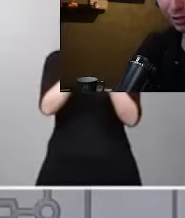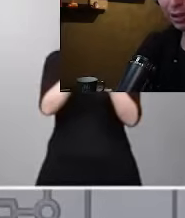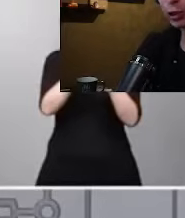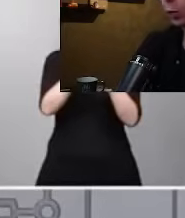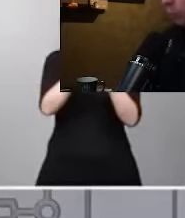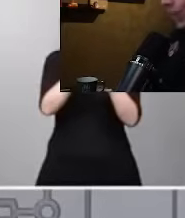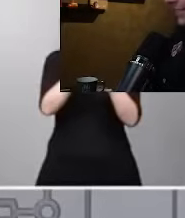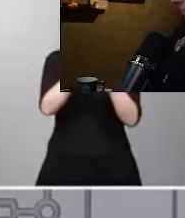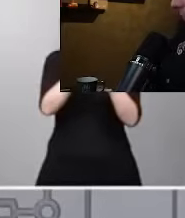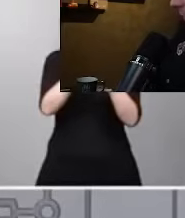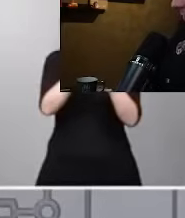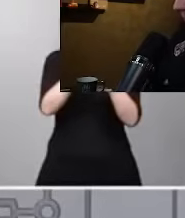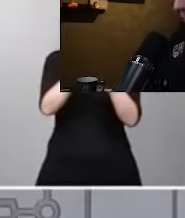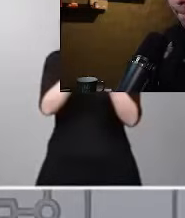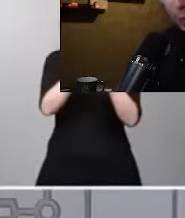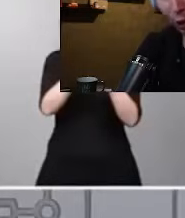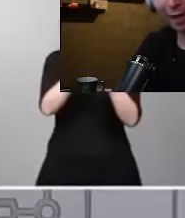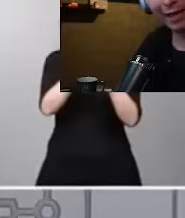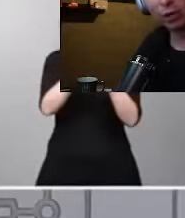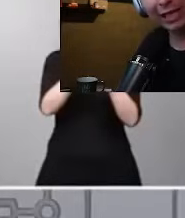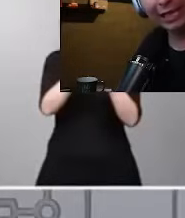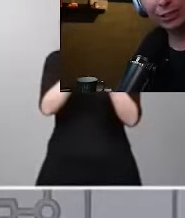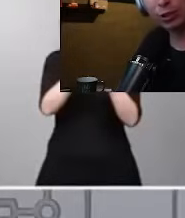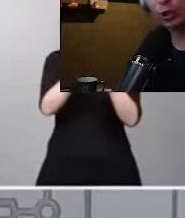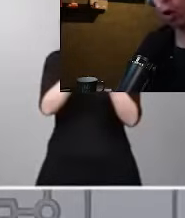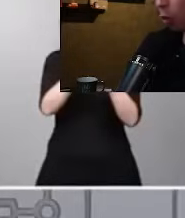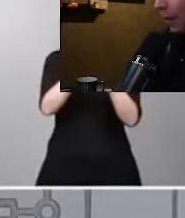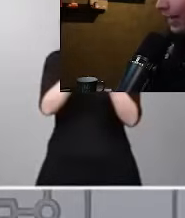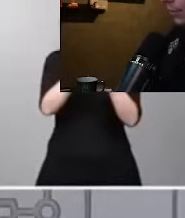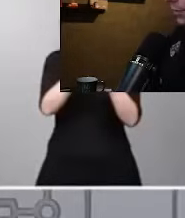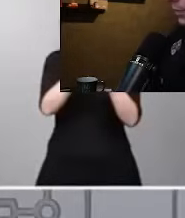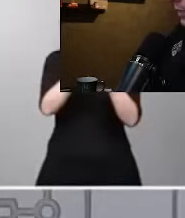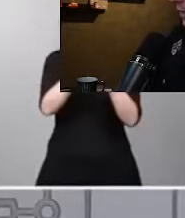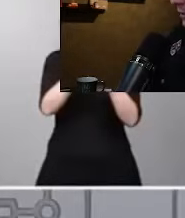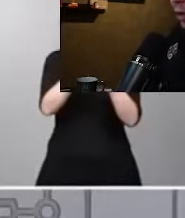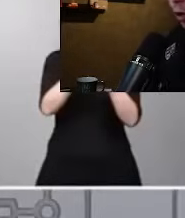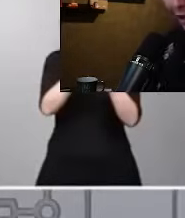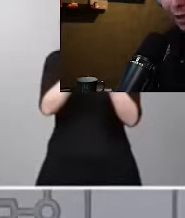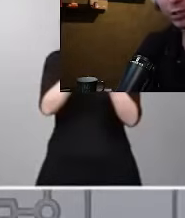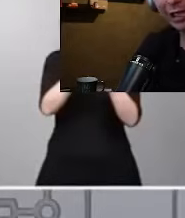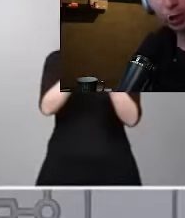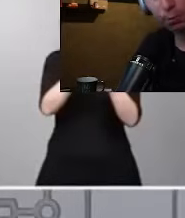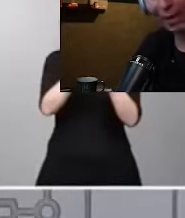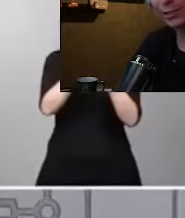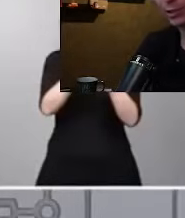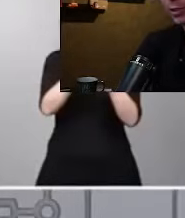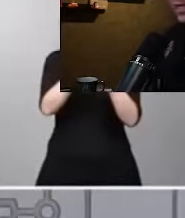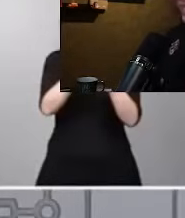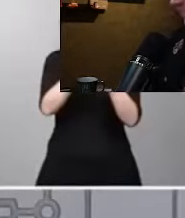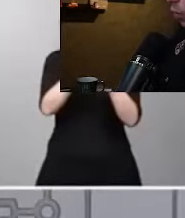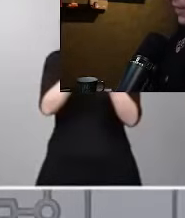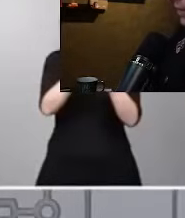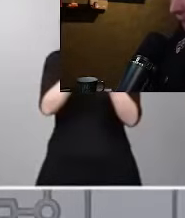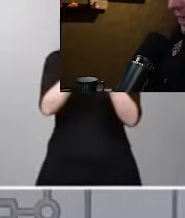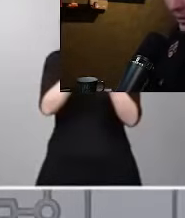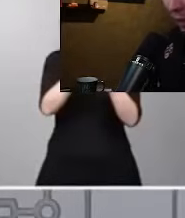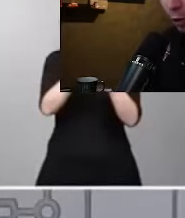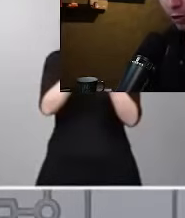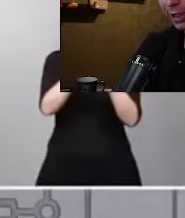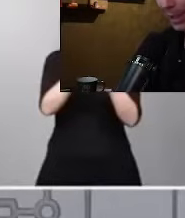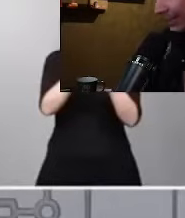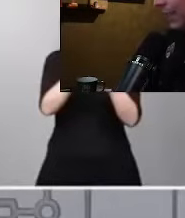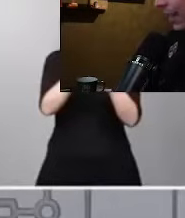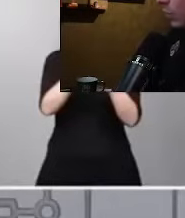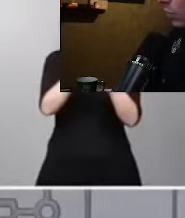salvadoreño supuestamente violaba los derechos humanos de los reos, de los presos que se encuentran en el